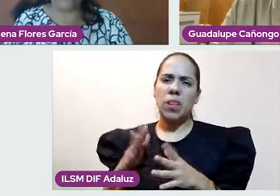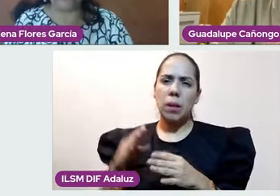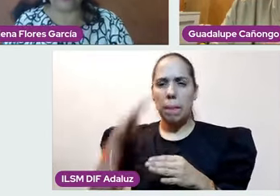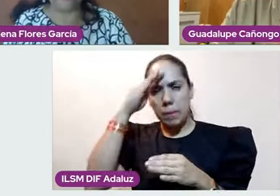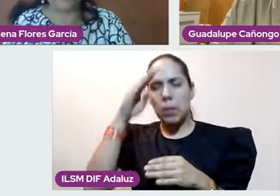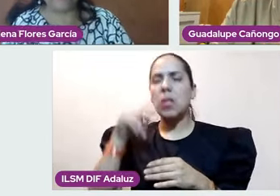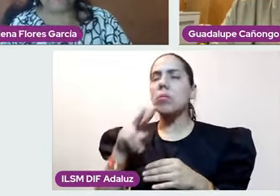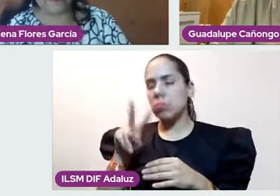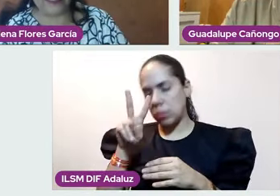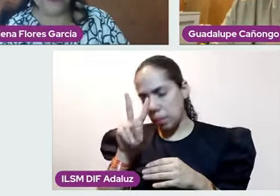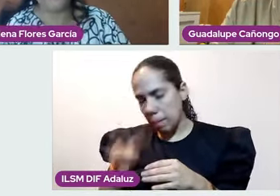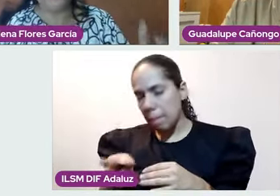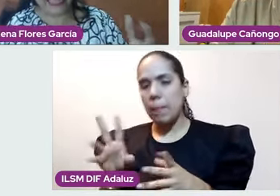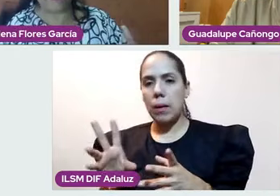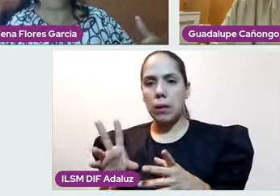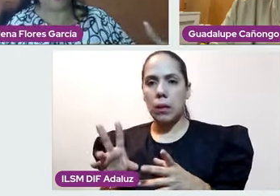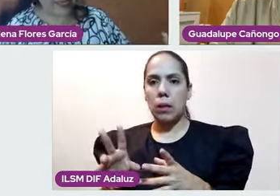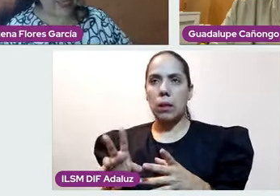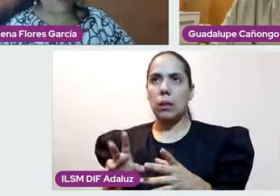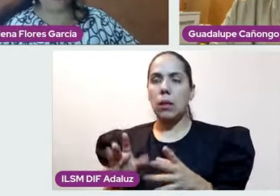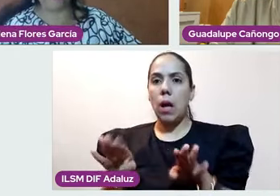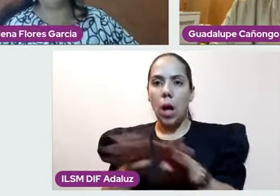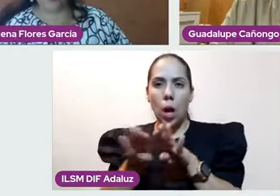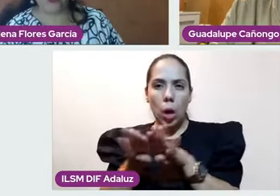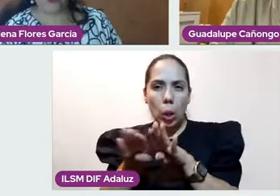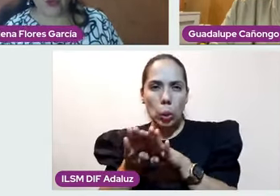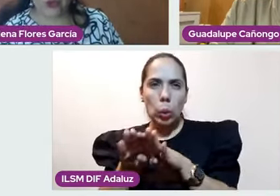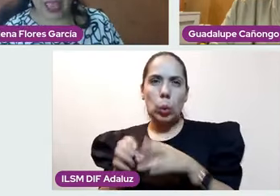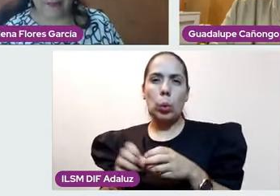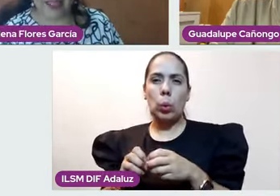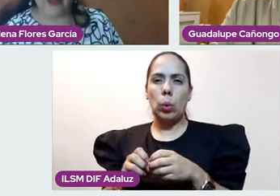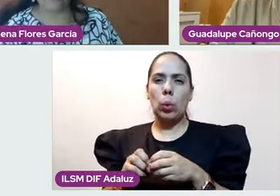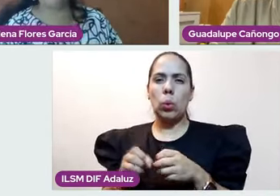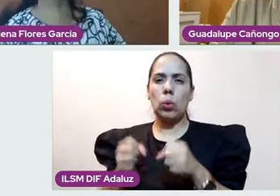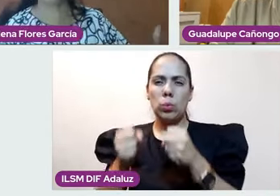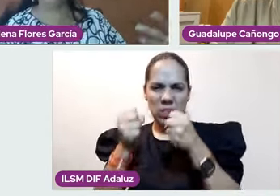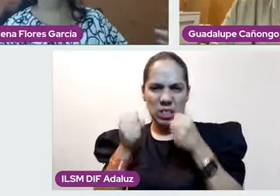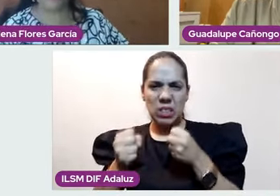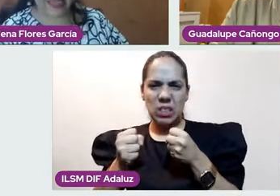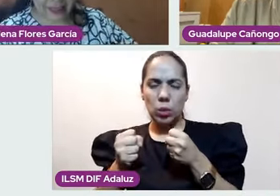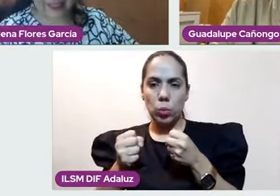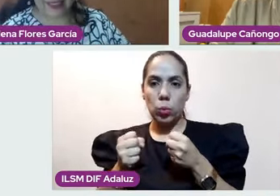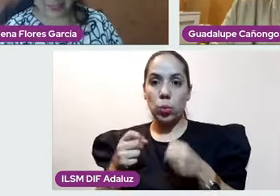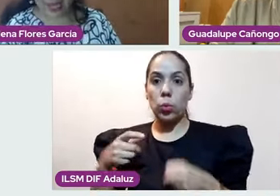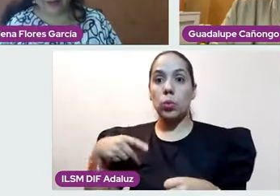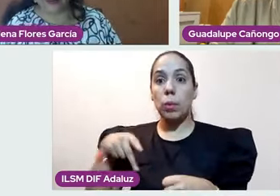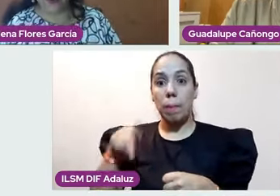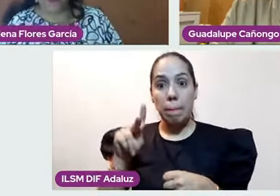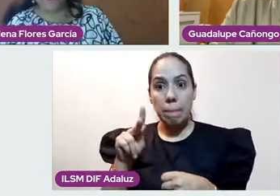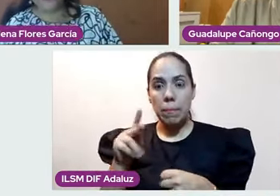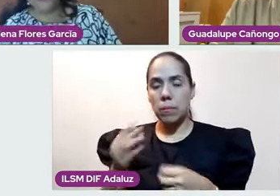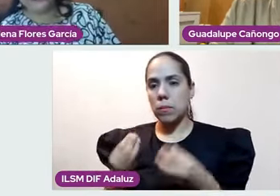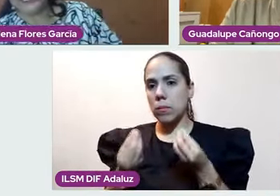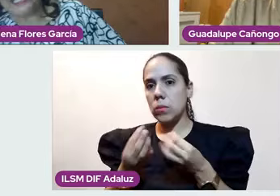inseguridades, bueno, pues hoy es día también de proteger a otras y a otros, hablándoles de seguridad digital,